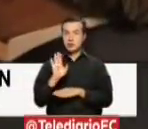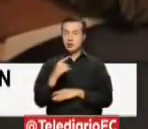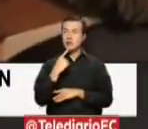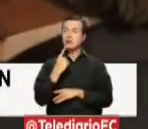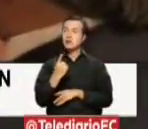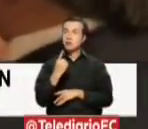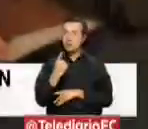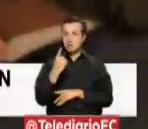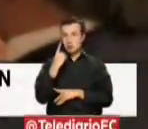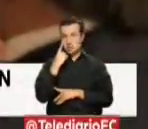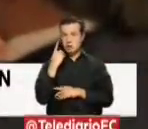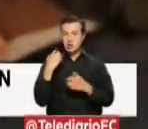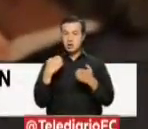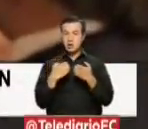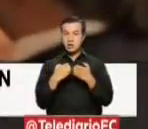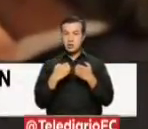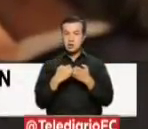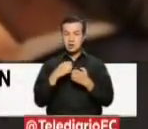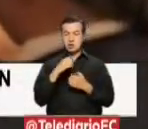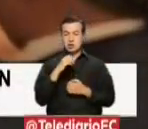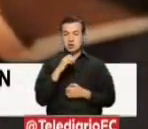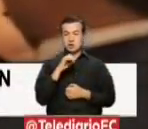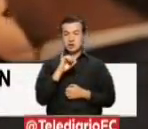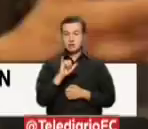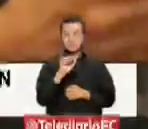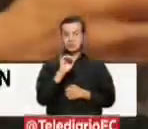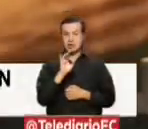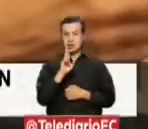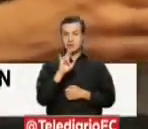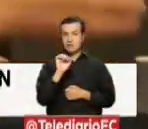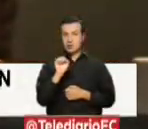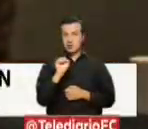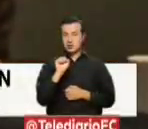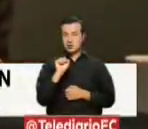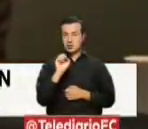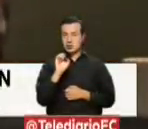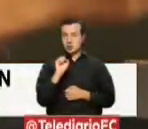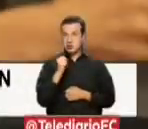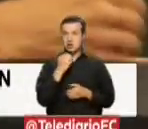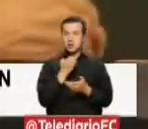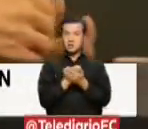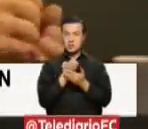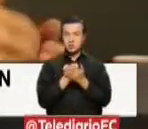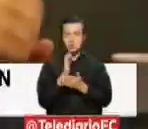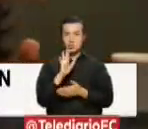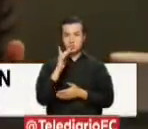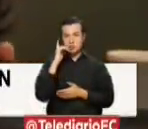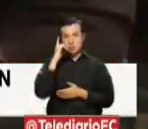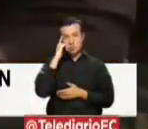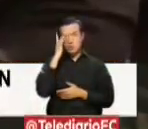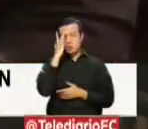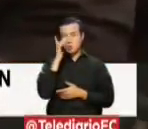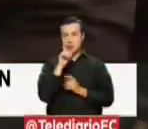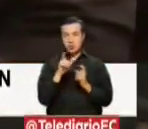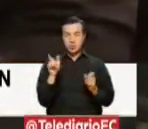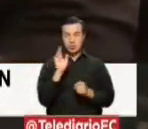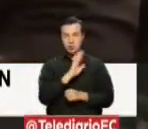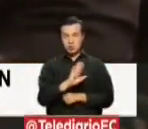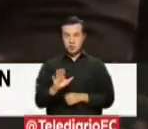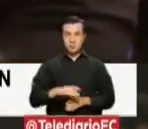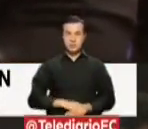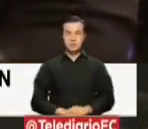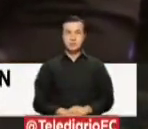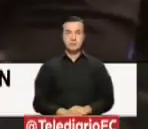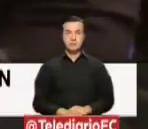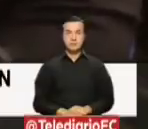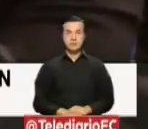el connotado economista Jeffrey Sachs, quien reconoció y destacó las políticas económicas de su gobierno por los más vulnerables. Él